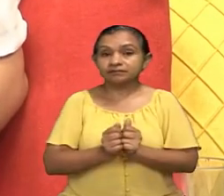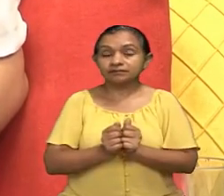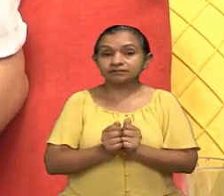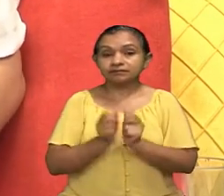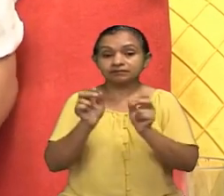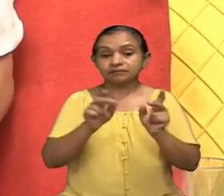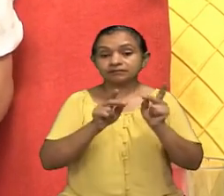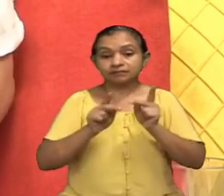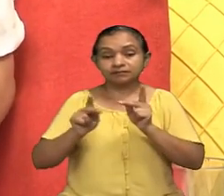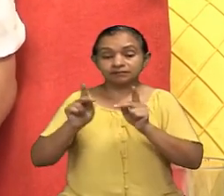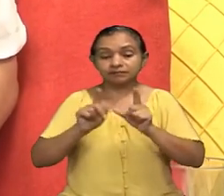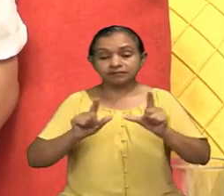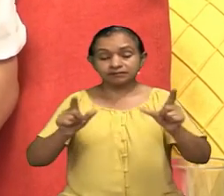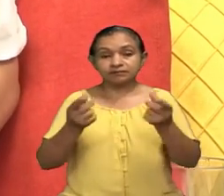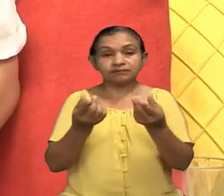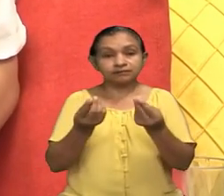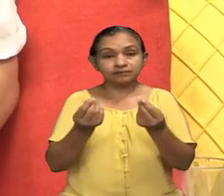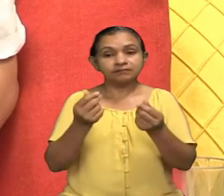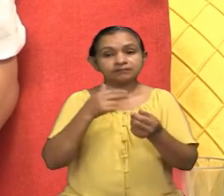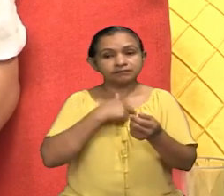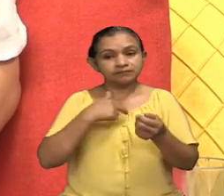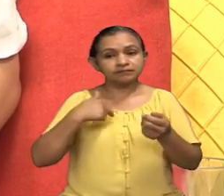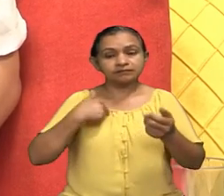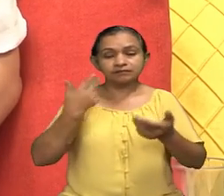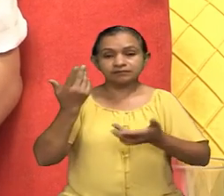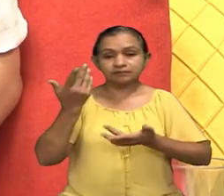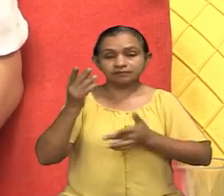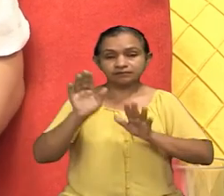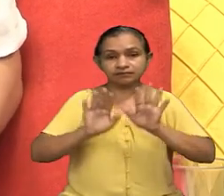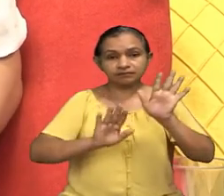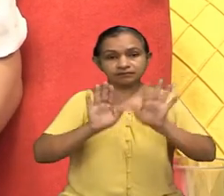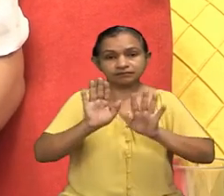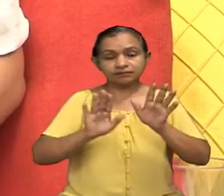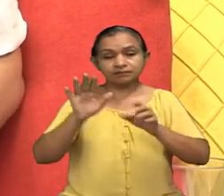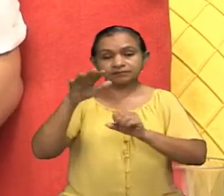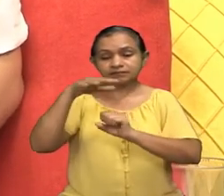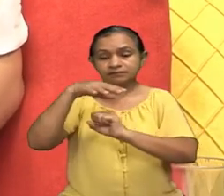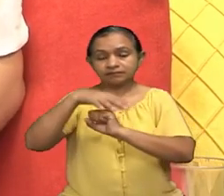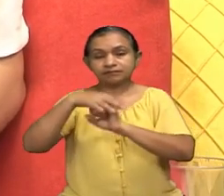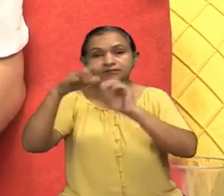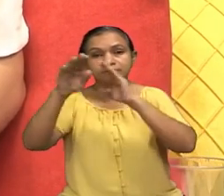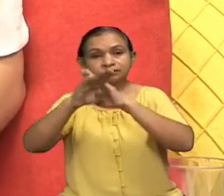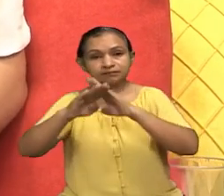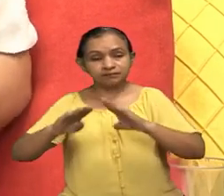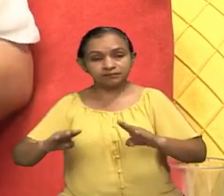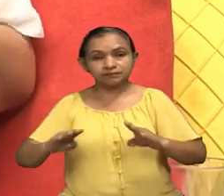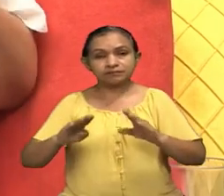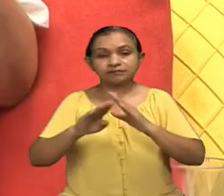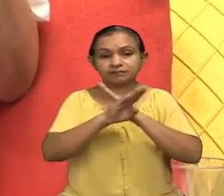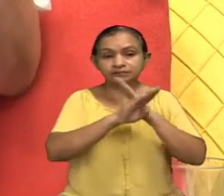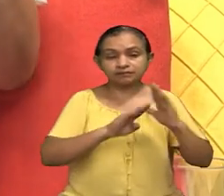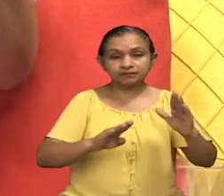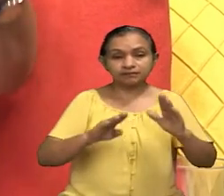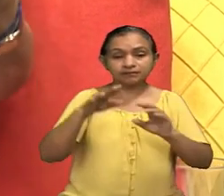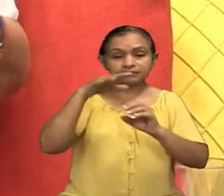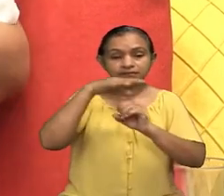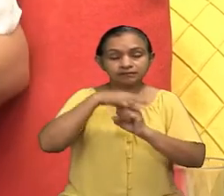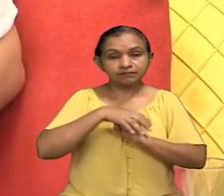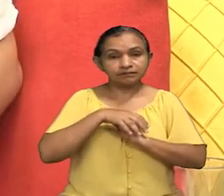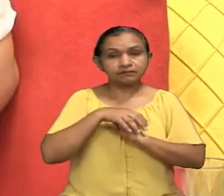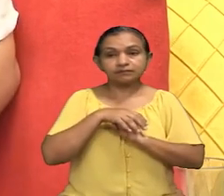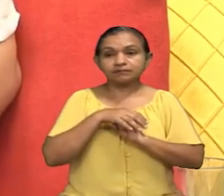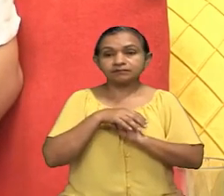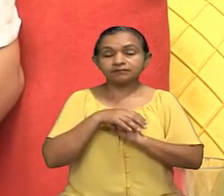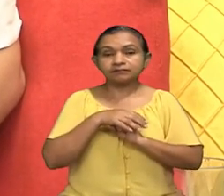los territorios también se están involucrando en las comisiones de paz, en las